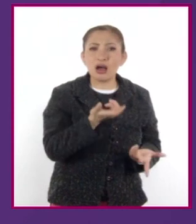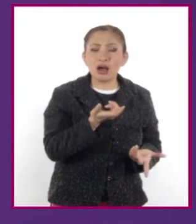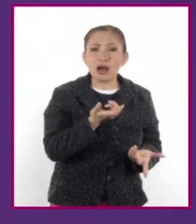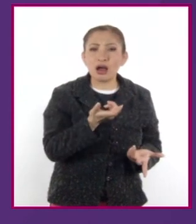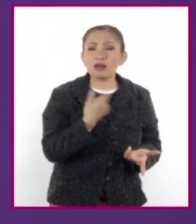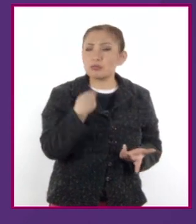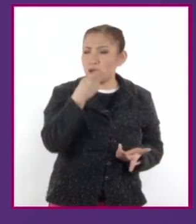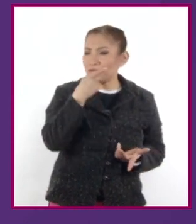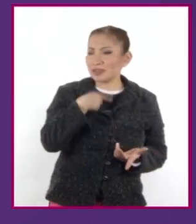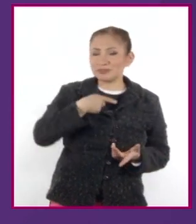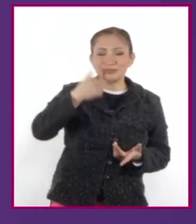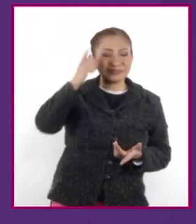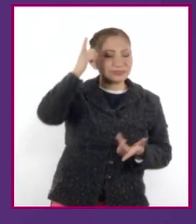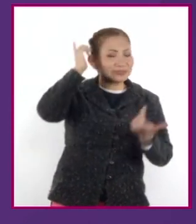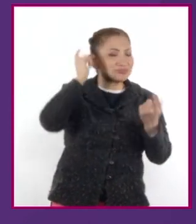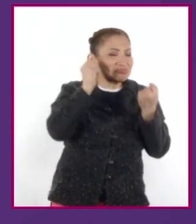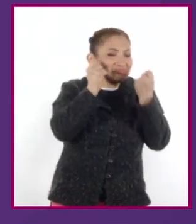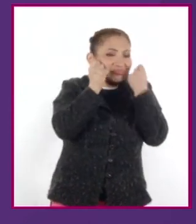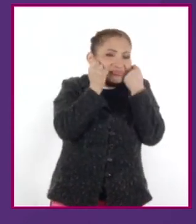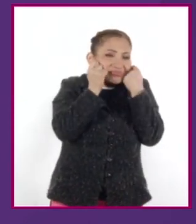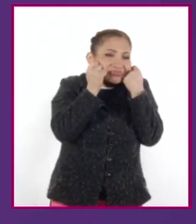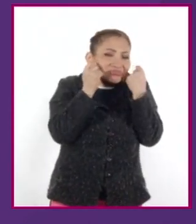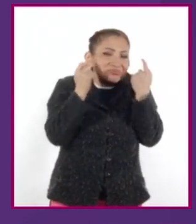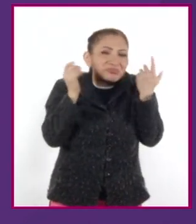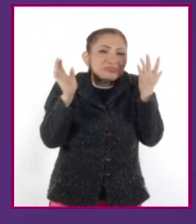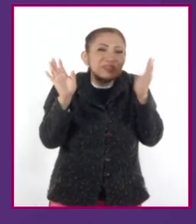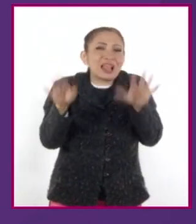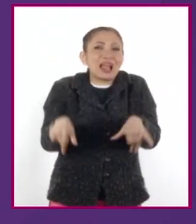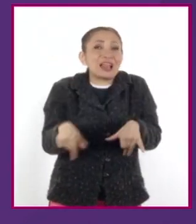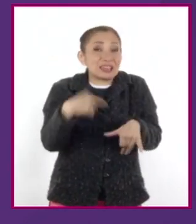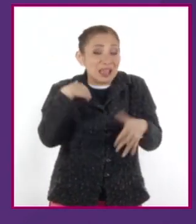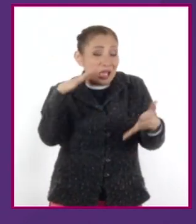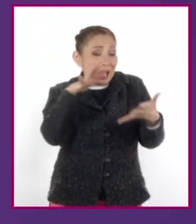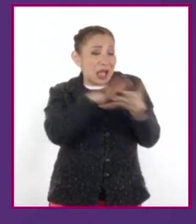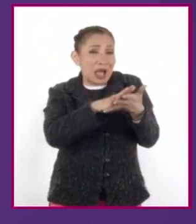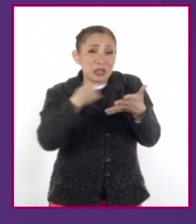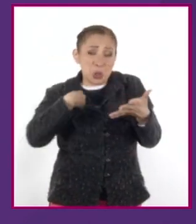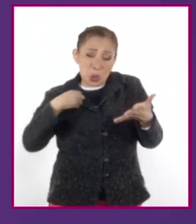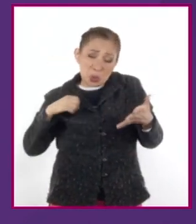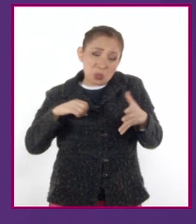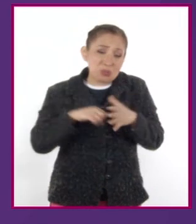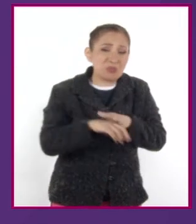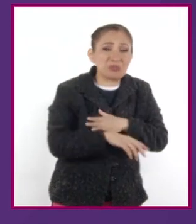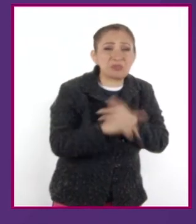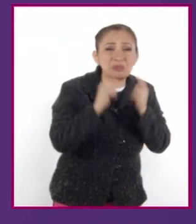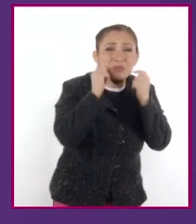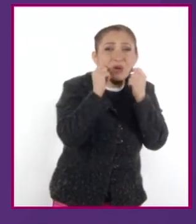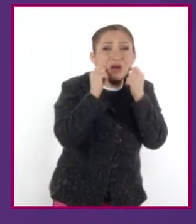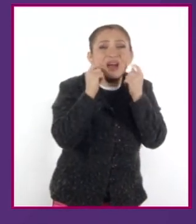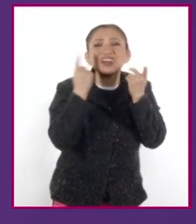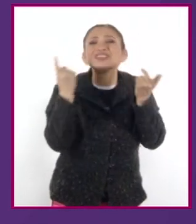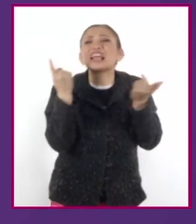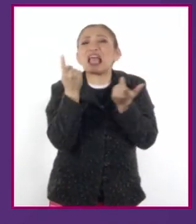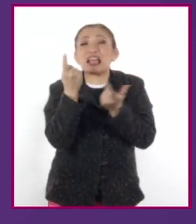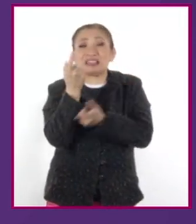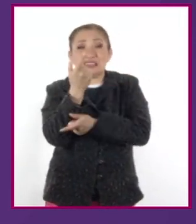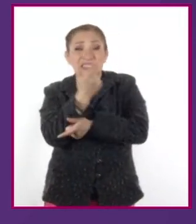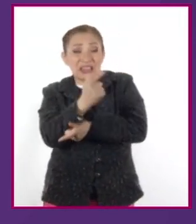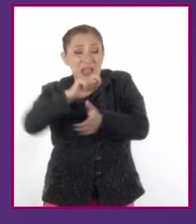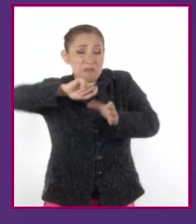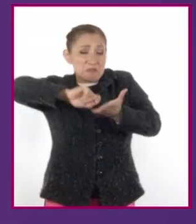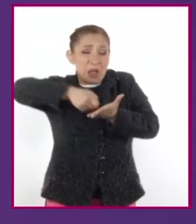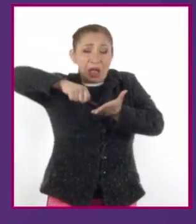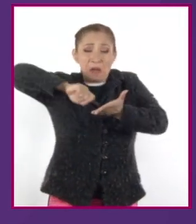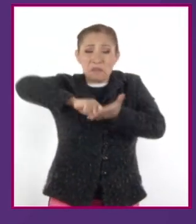Que me digan loca, que en celda me encierren, que con 7 llaves